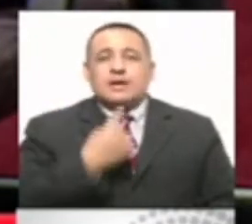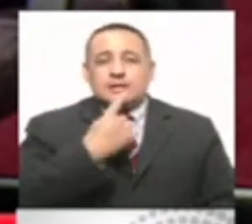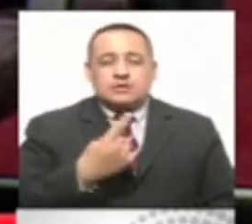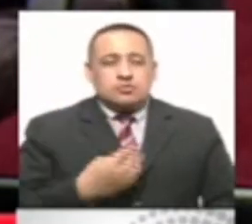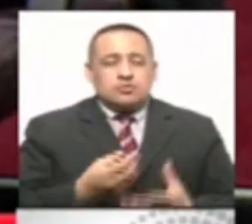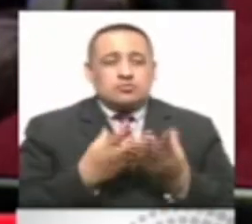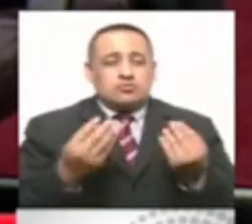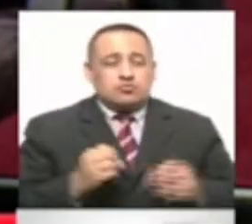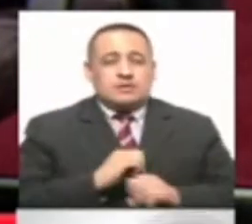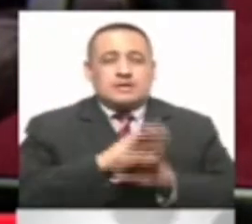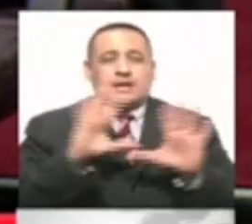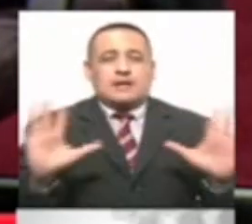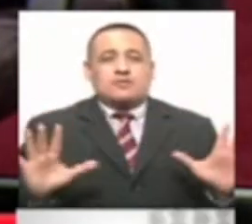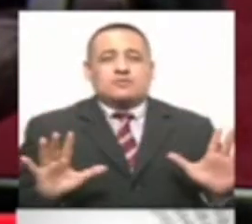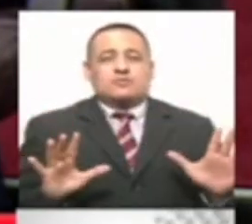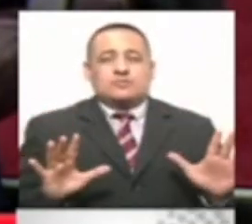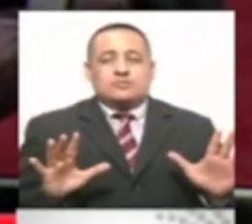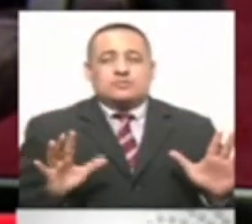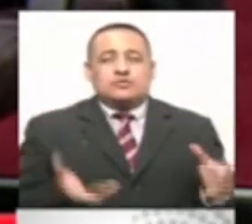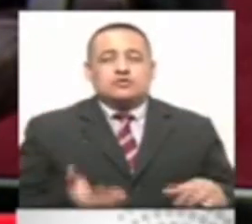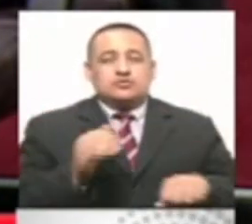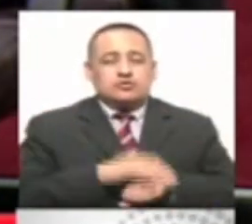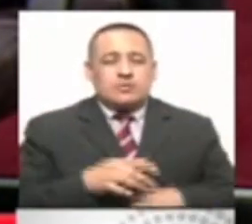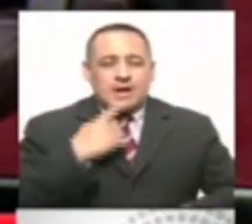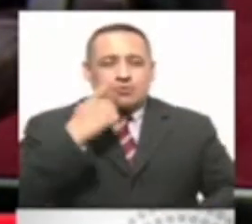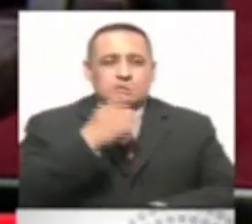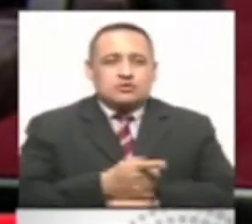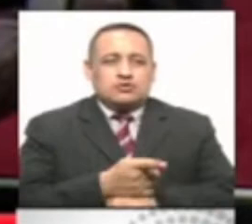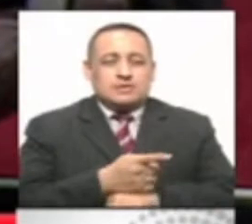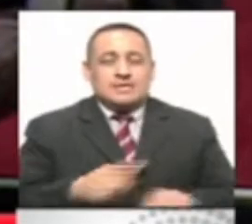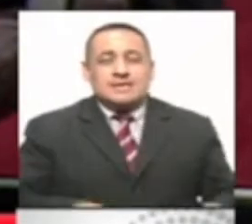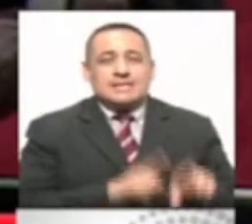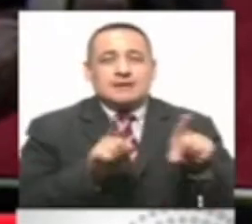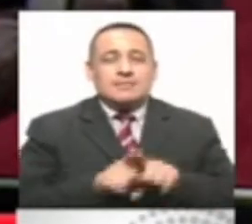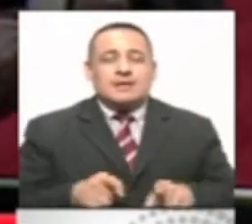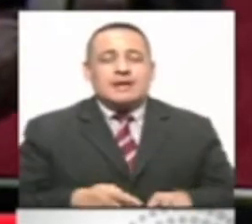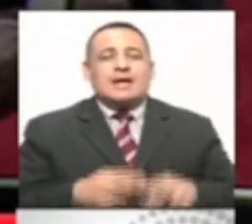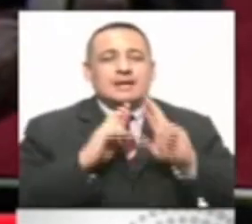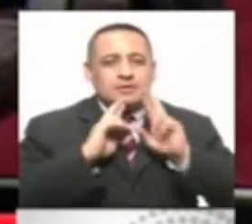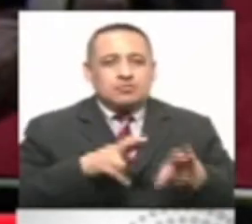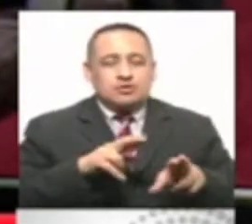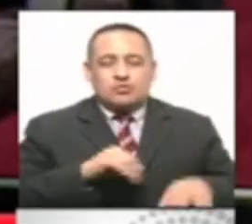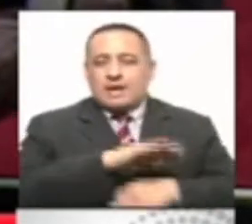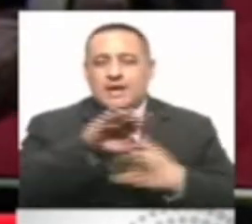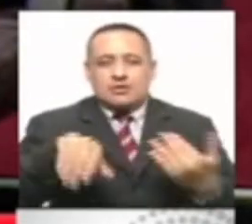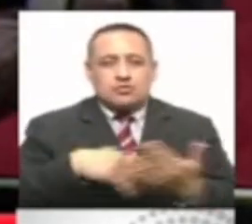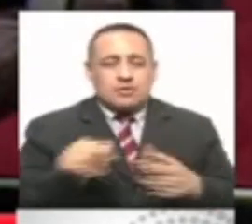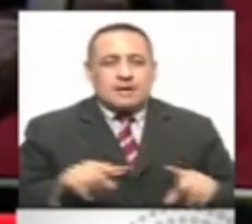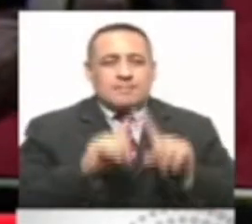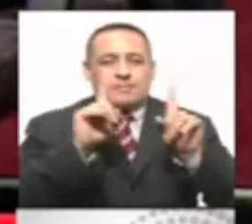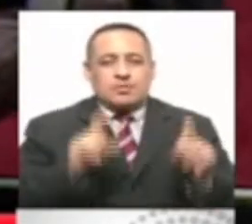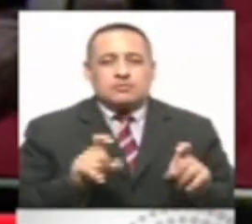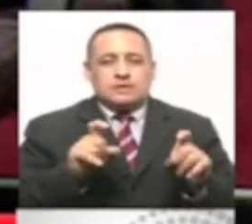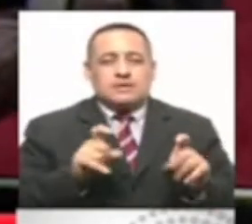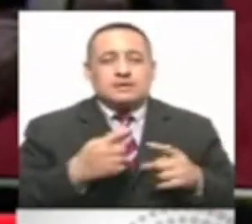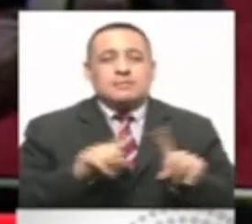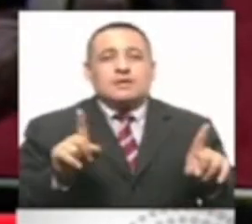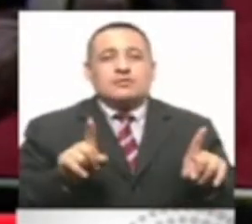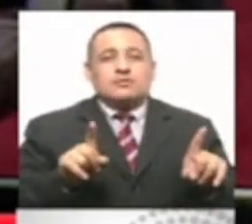mucha precisión sobre las acusaciones y ha respondido a todas las preguntas. Pero en el